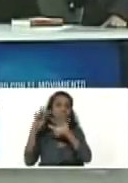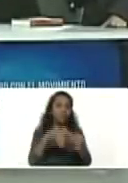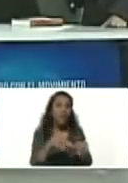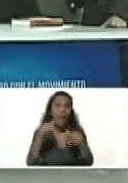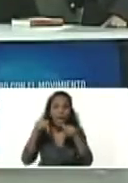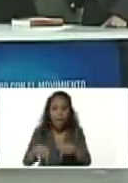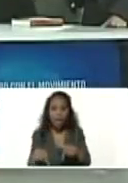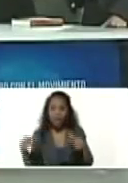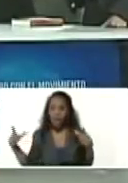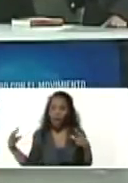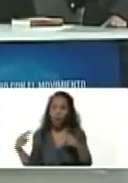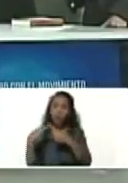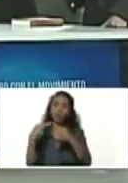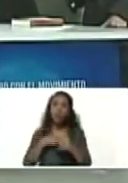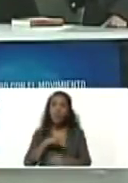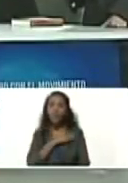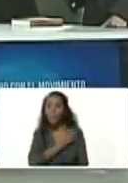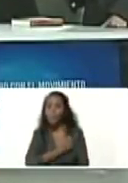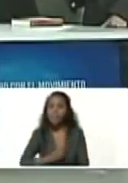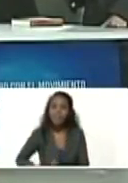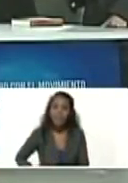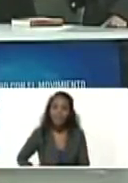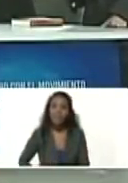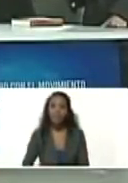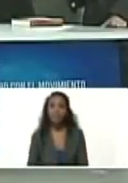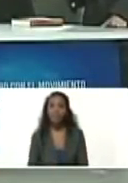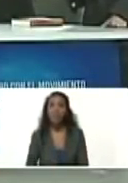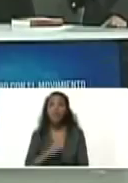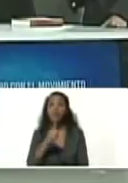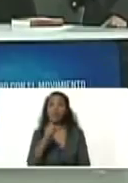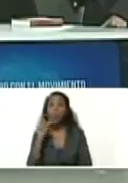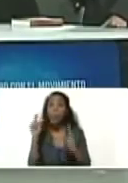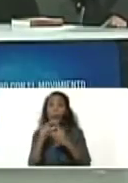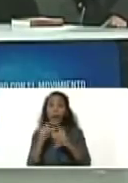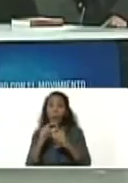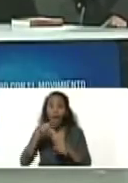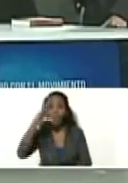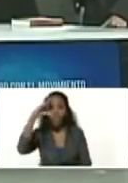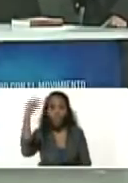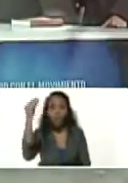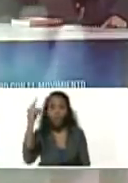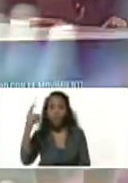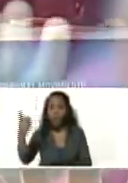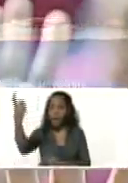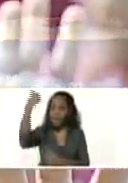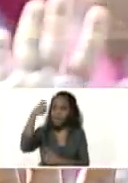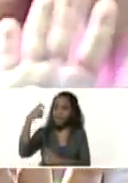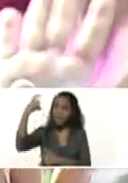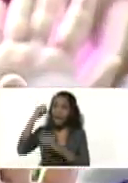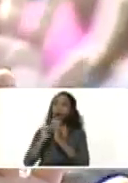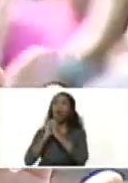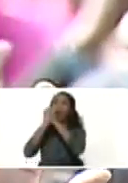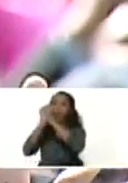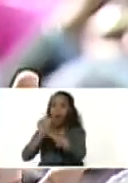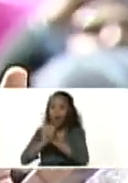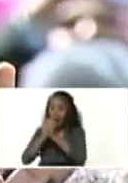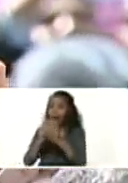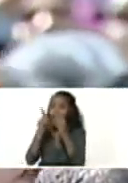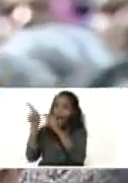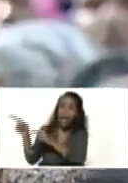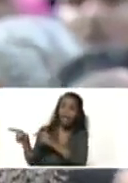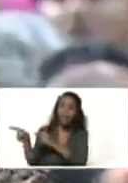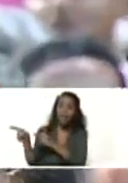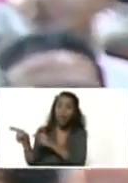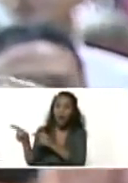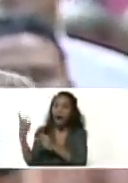encuentro con nuestro presidente. Tu palabra, Dios, nos enseña que debemos orar por aquellos que están en